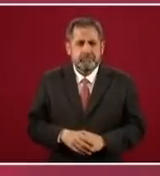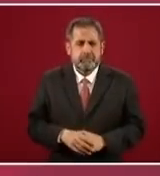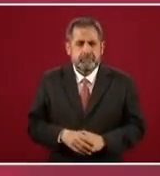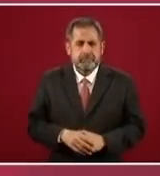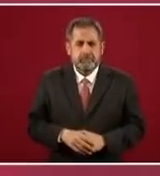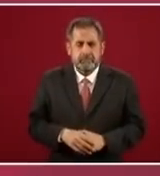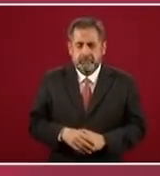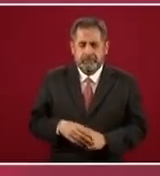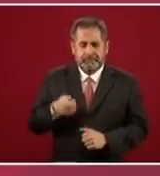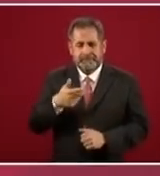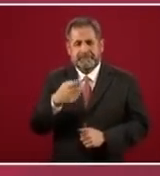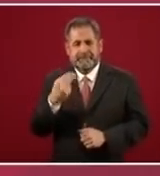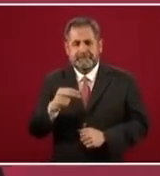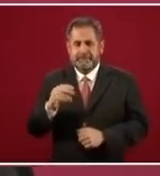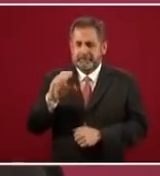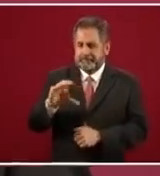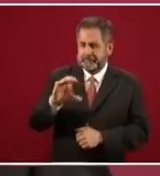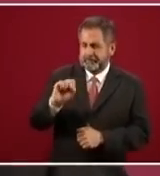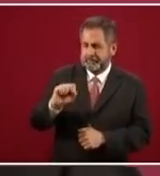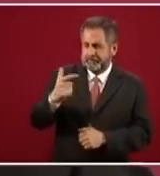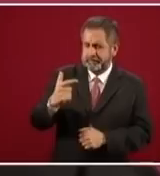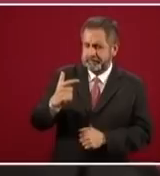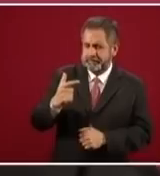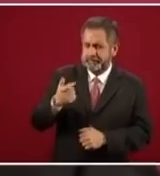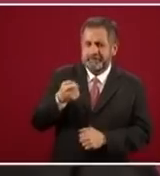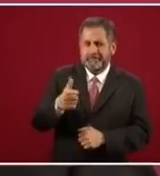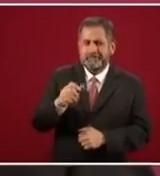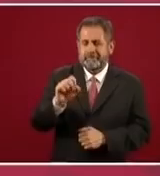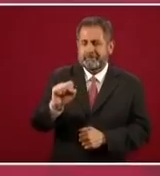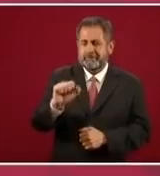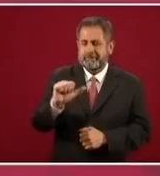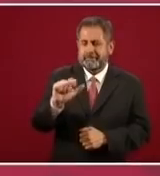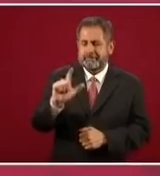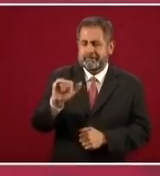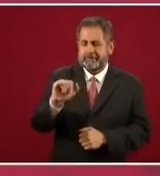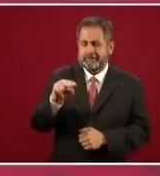el salinismo como política